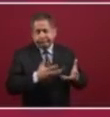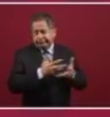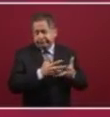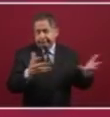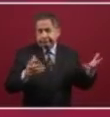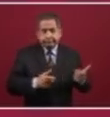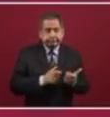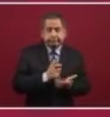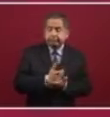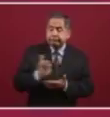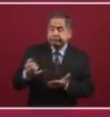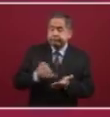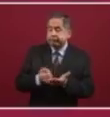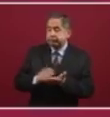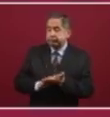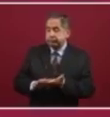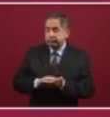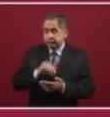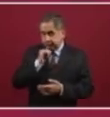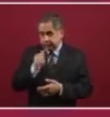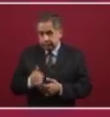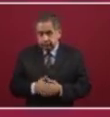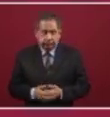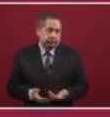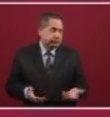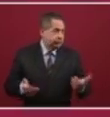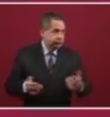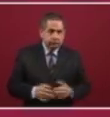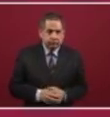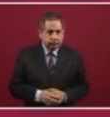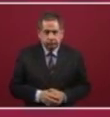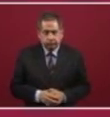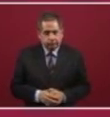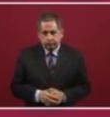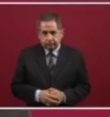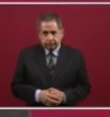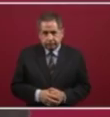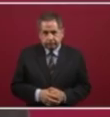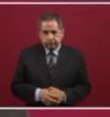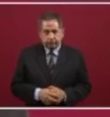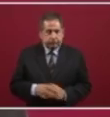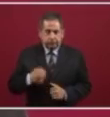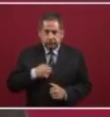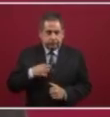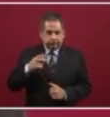corporaciones no pagaban impuestos. Y estoy